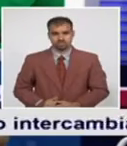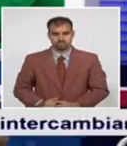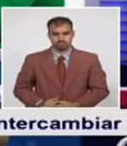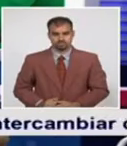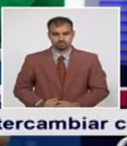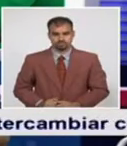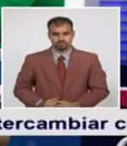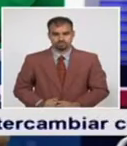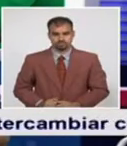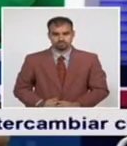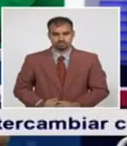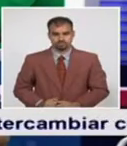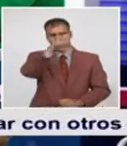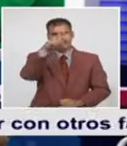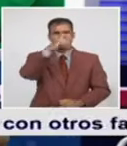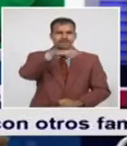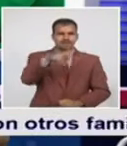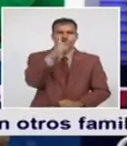hospitales pediátricos